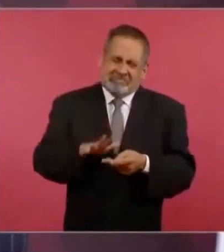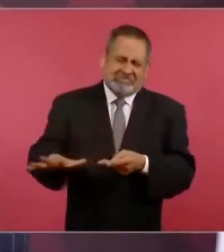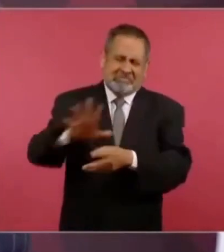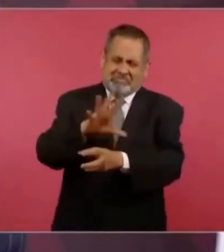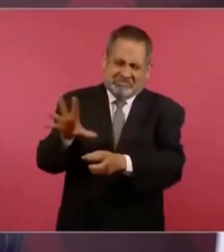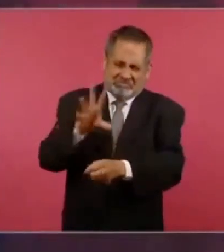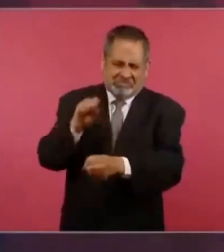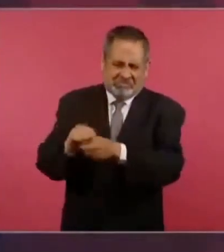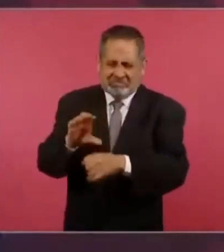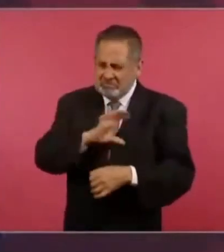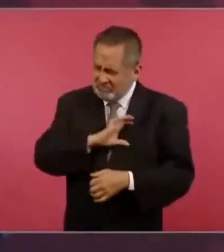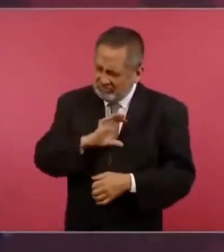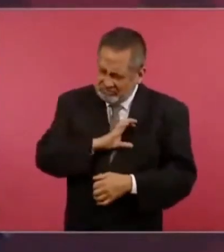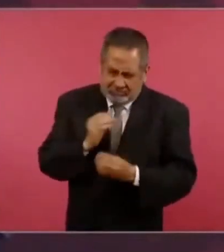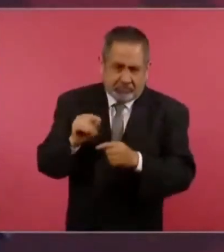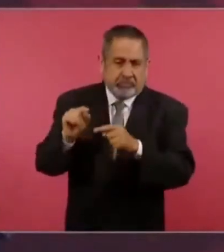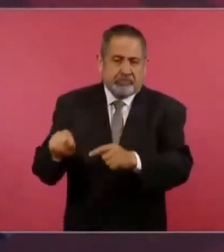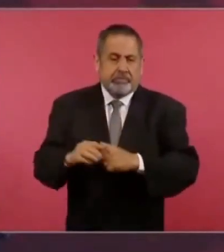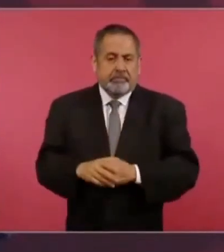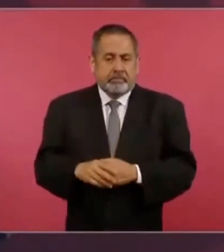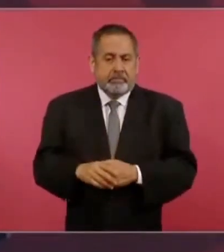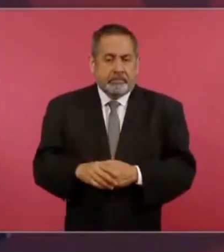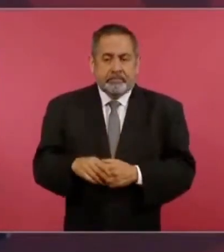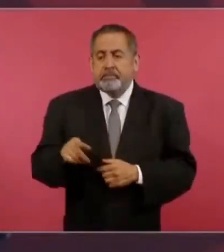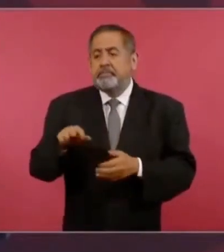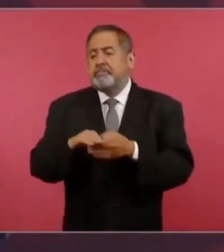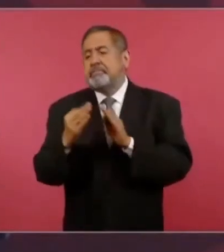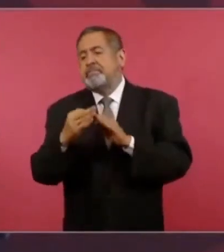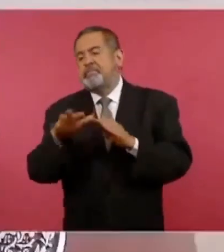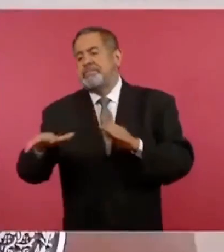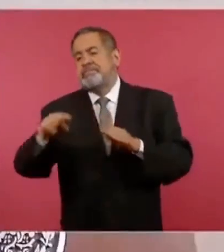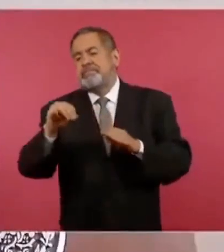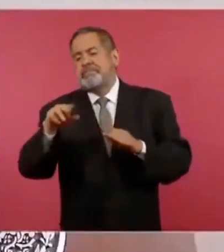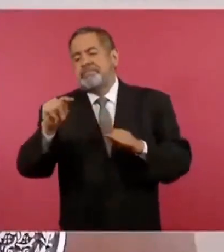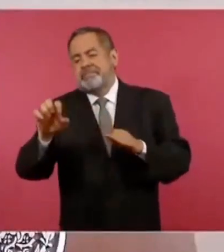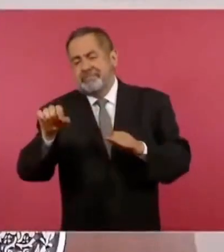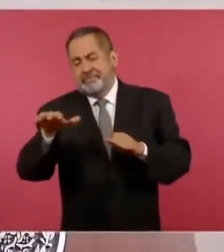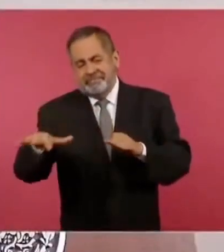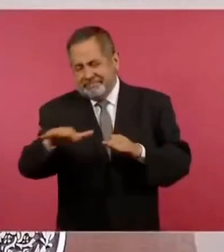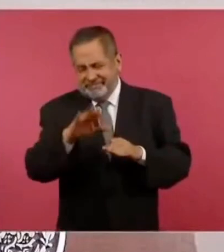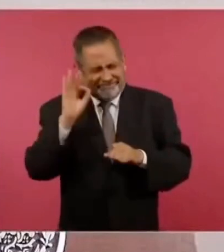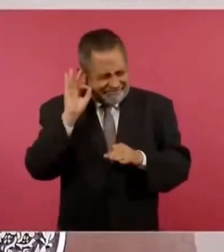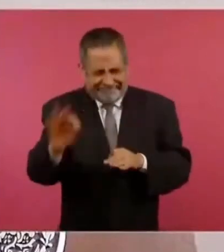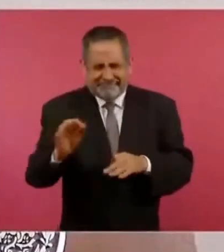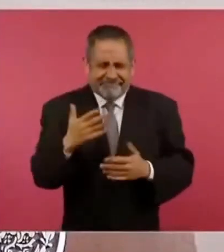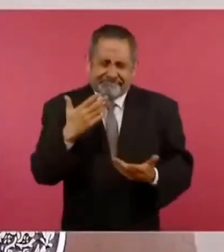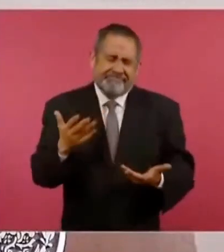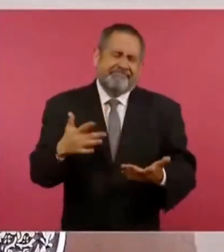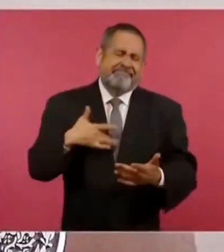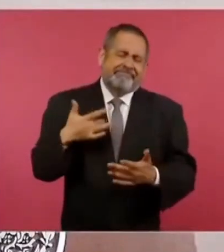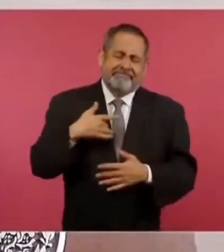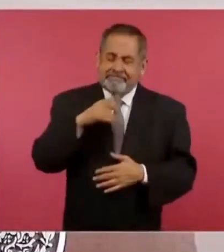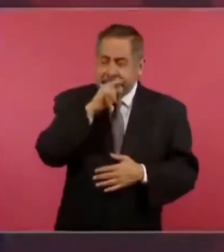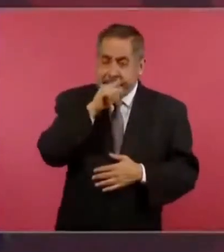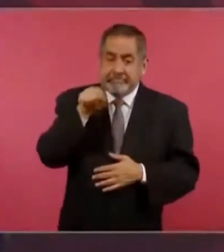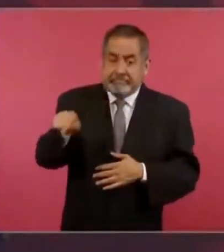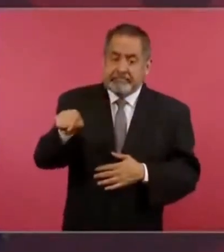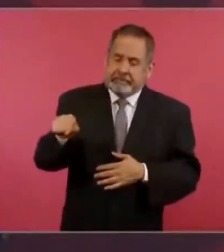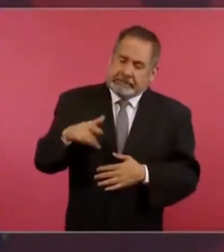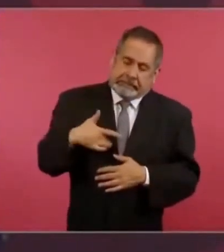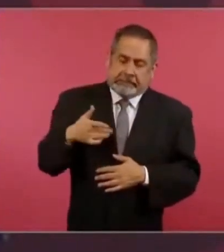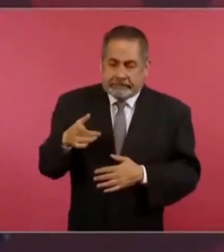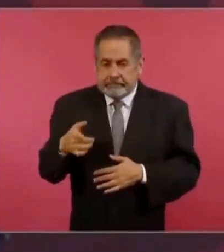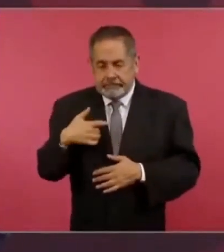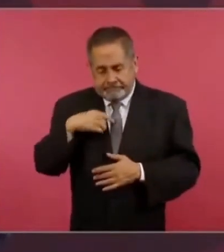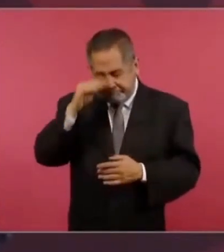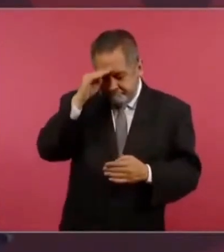esto que sucedió en el Mante, me preocupó mucho he